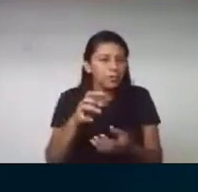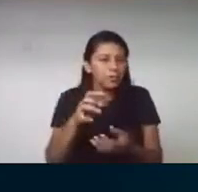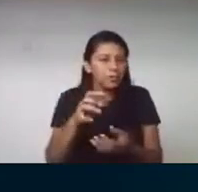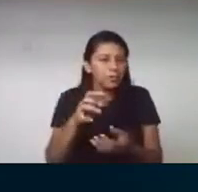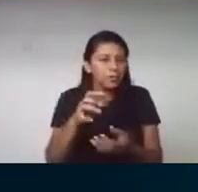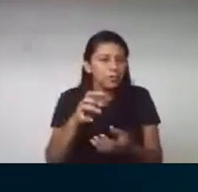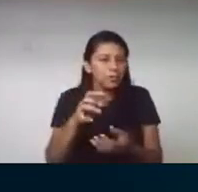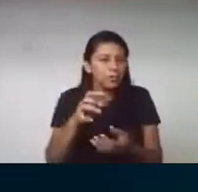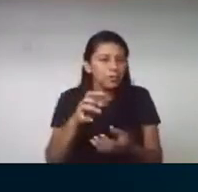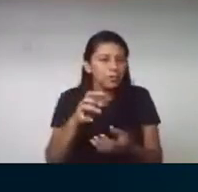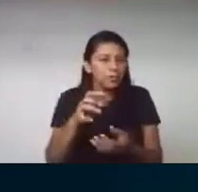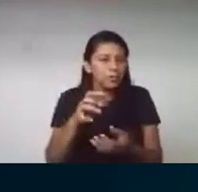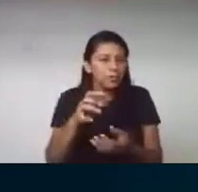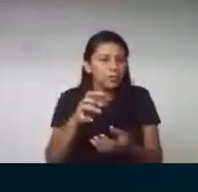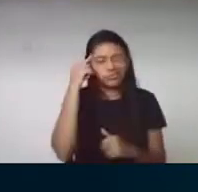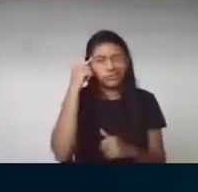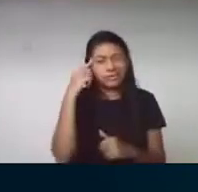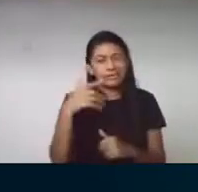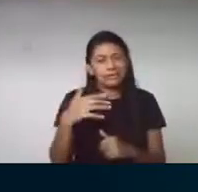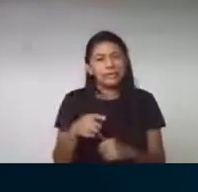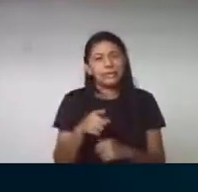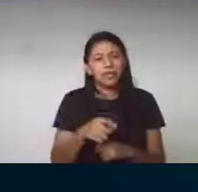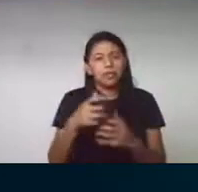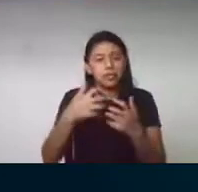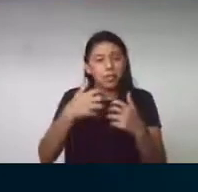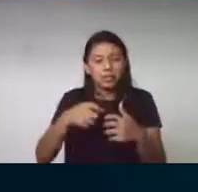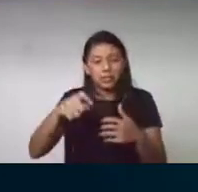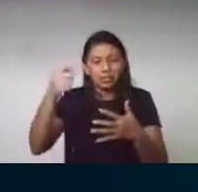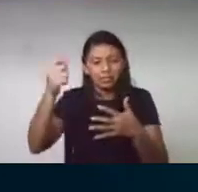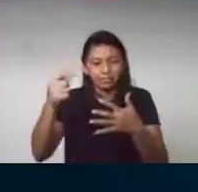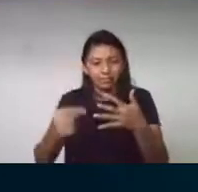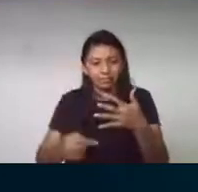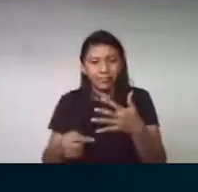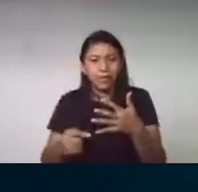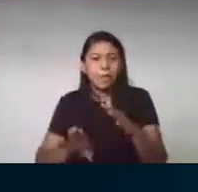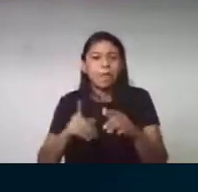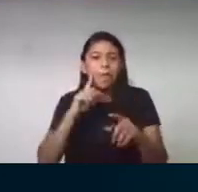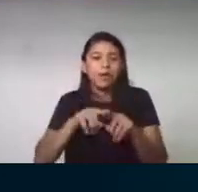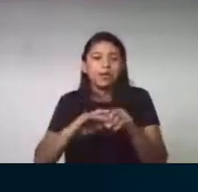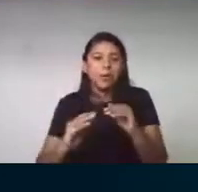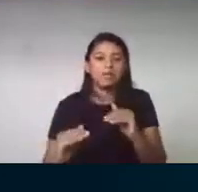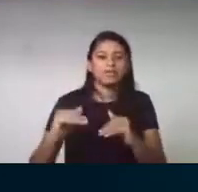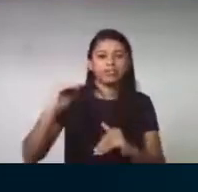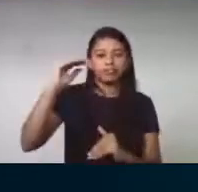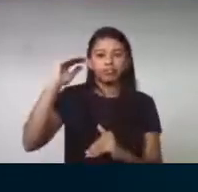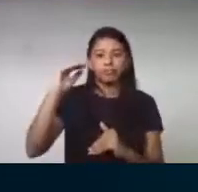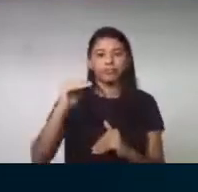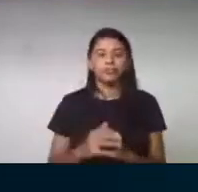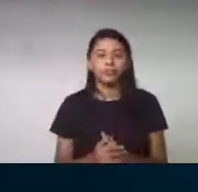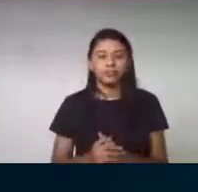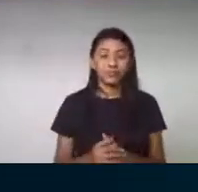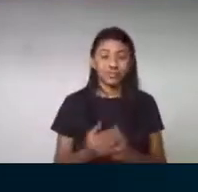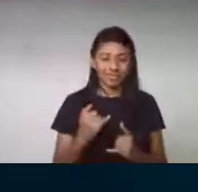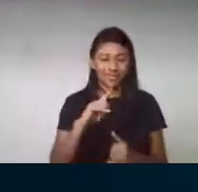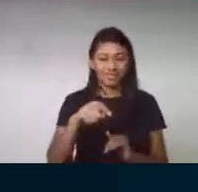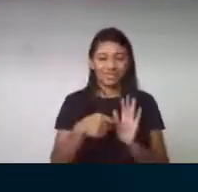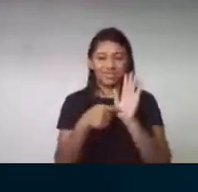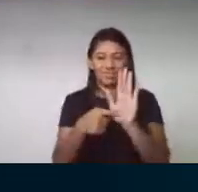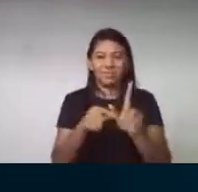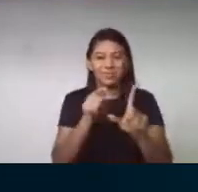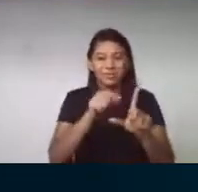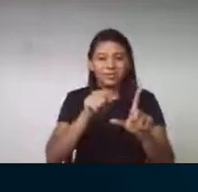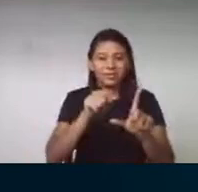de imaginar. Y, por ejemplo, se plantea la siguiente situación, el siguiente escenario hipotético que puede ser aplicado a la vida